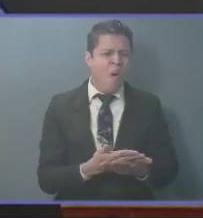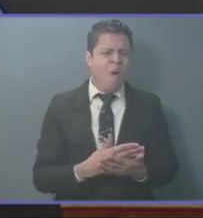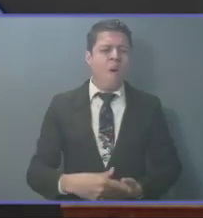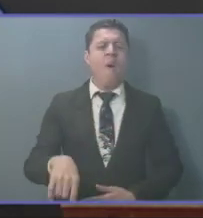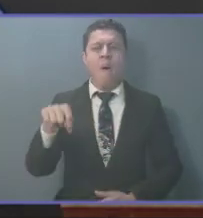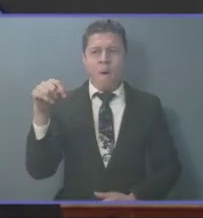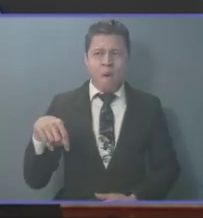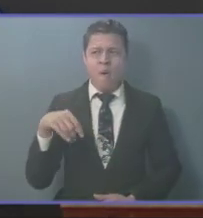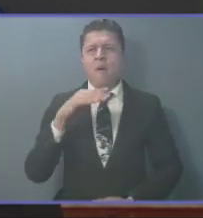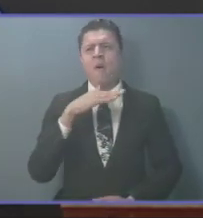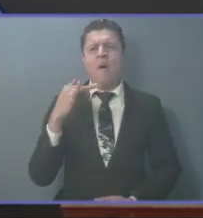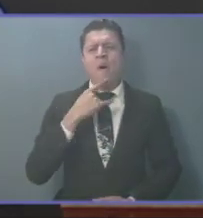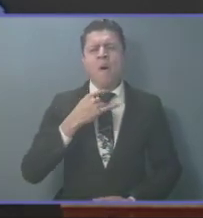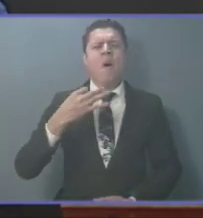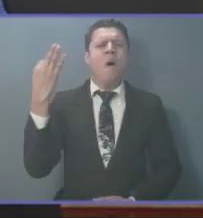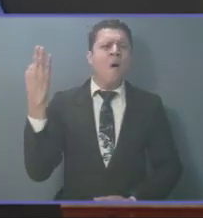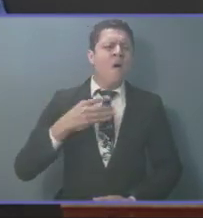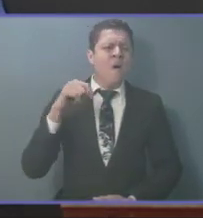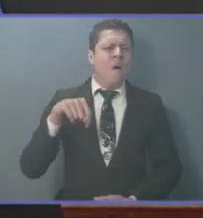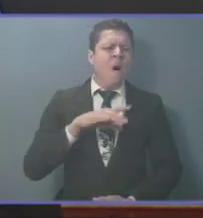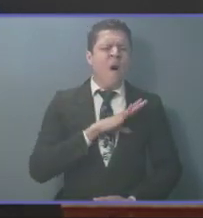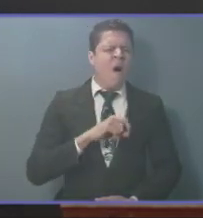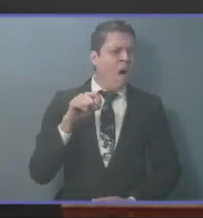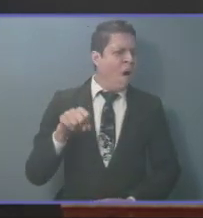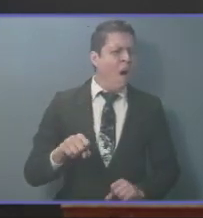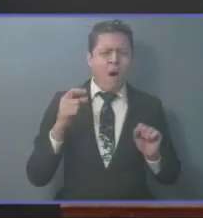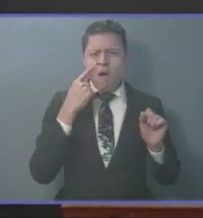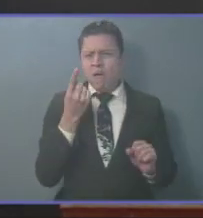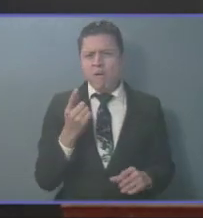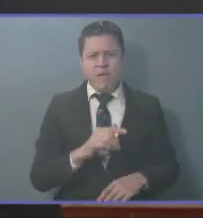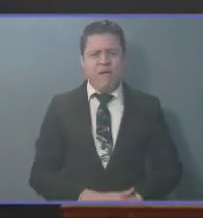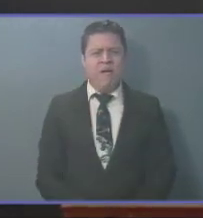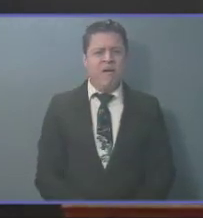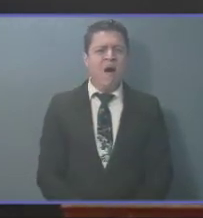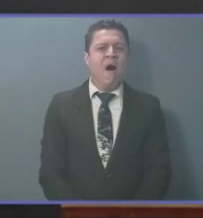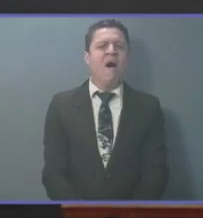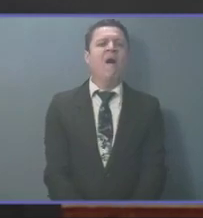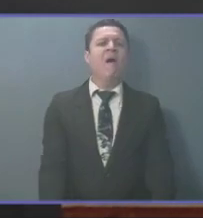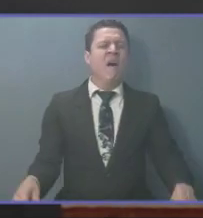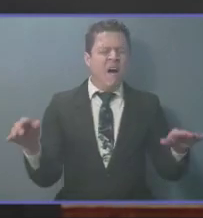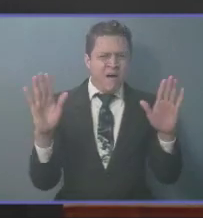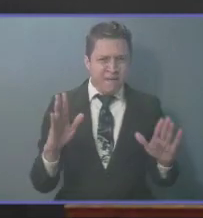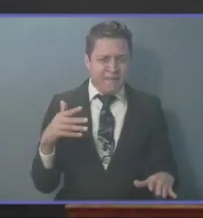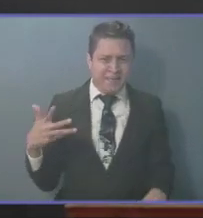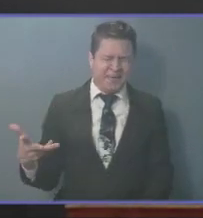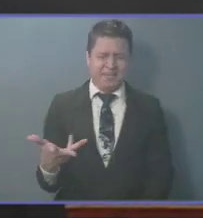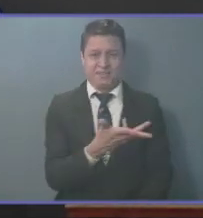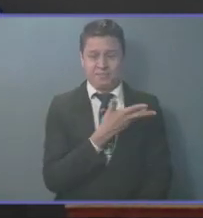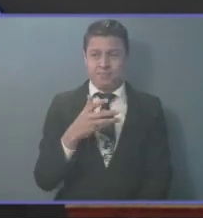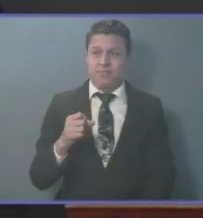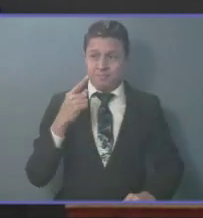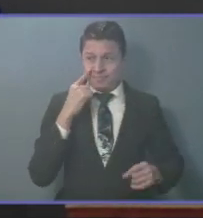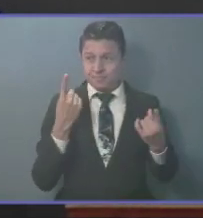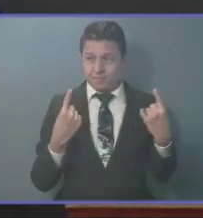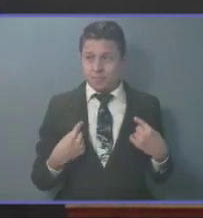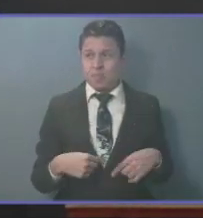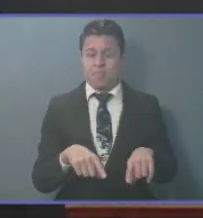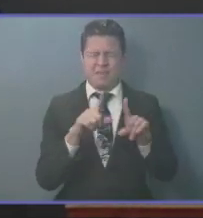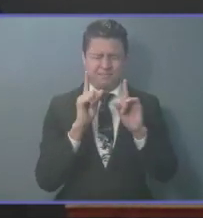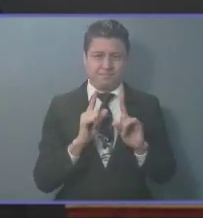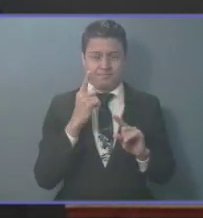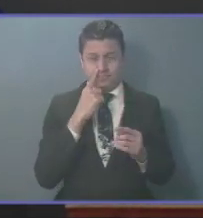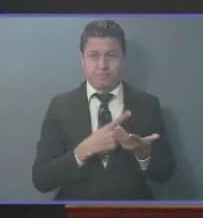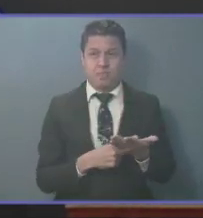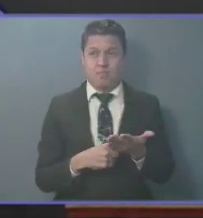circunstancias actuales. Eso no fue posible. Pero nosotros, Seguiremos insistiendo en el